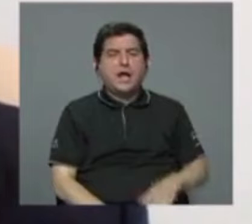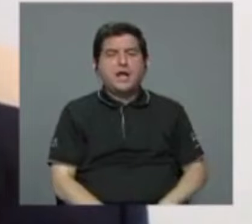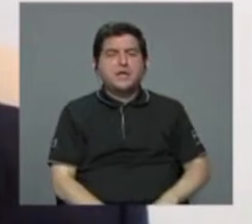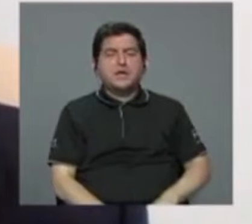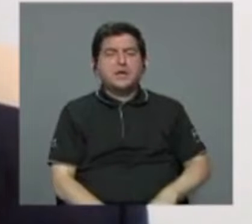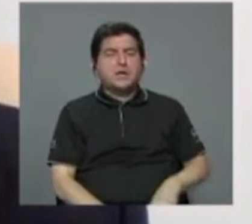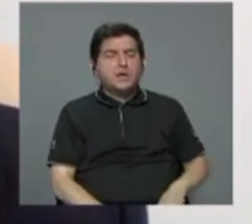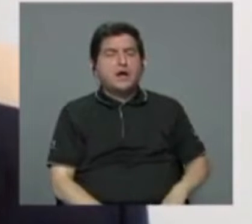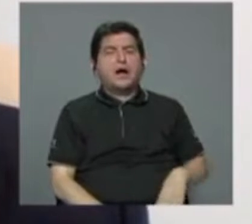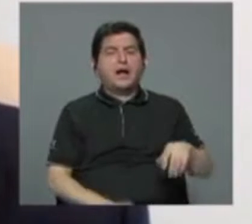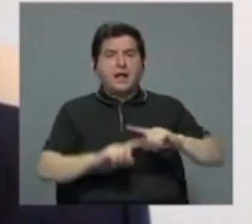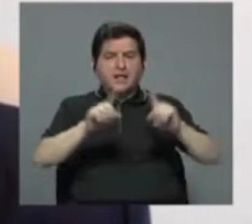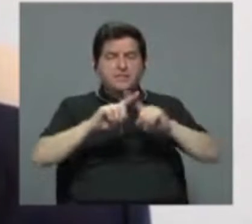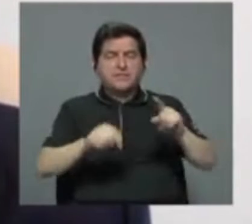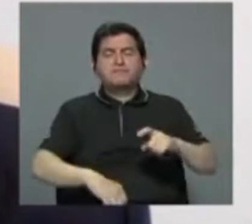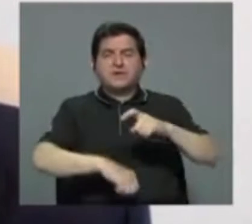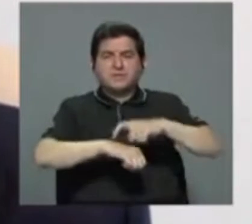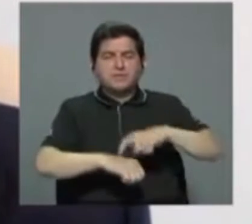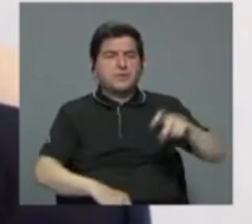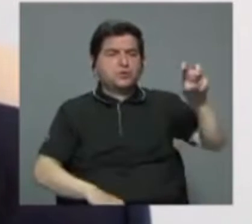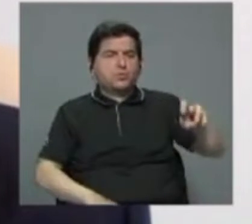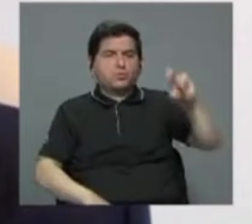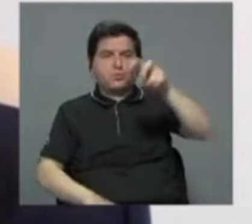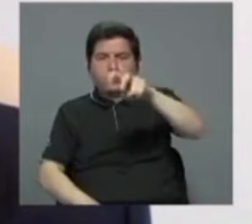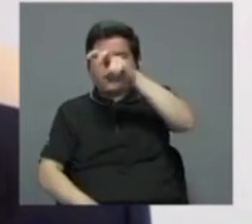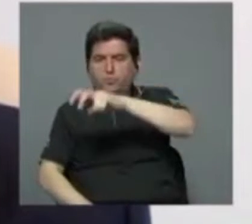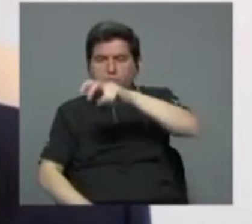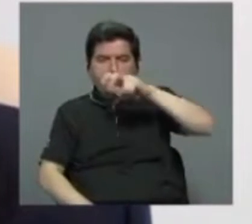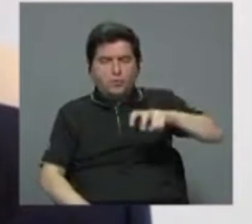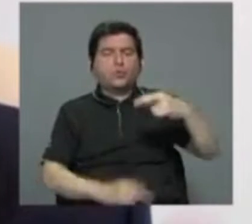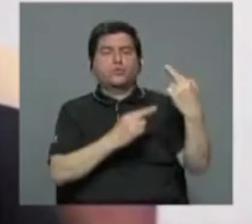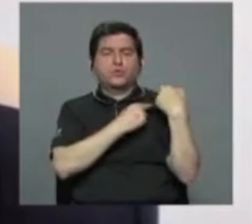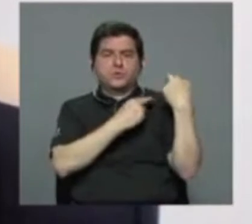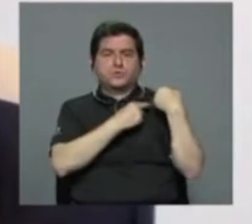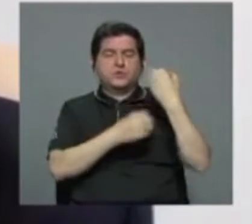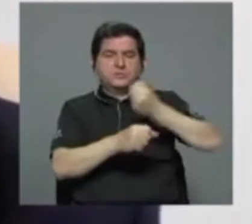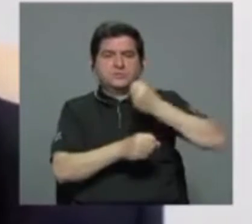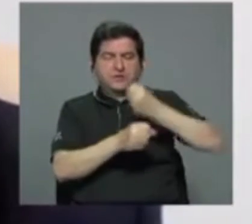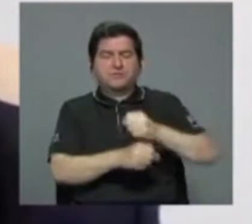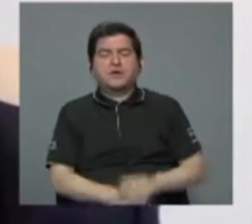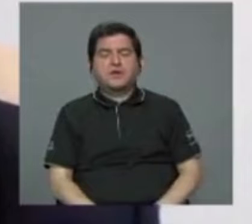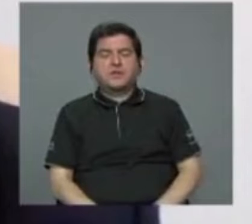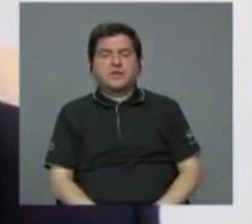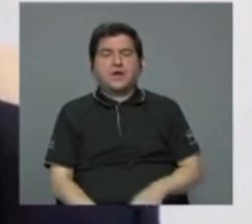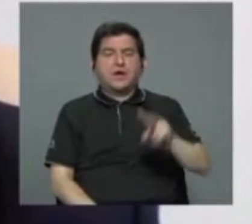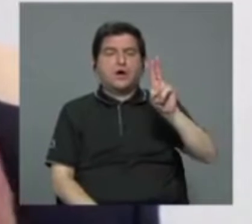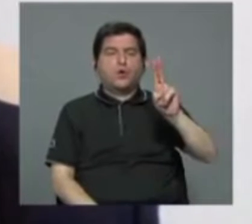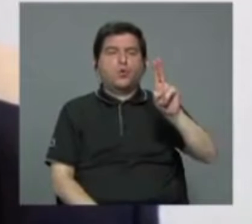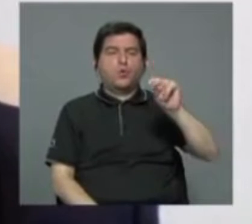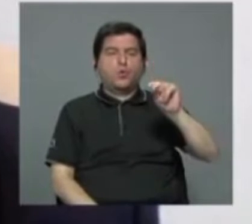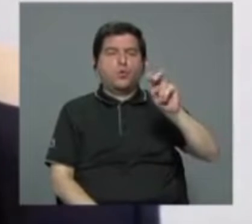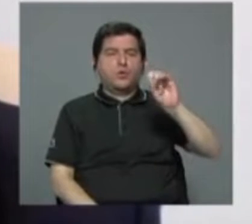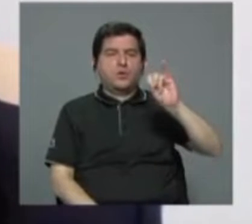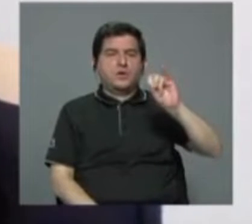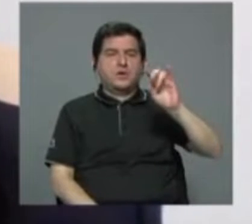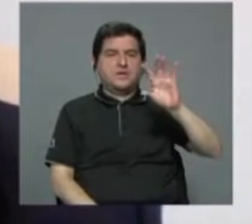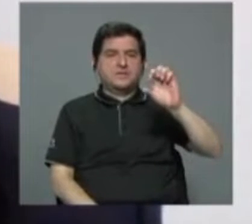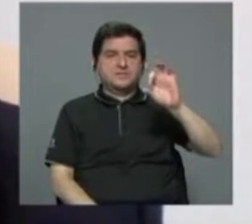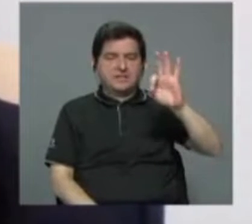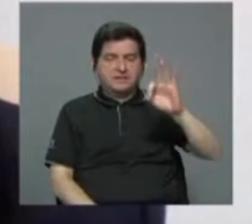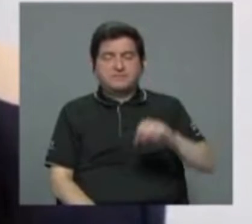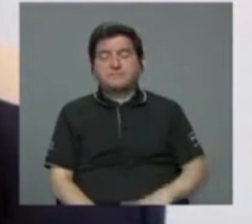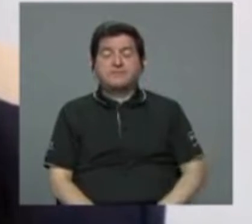entonces los cargos, de manera que en UNICEF, por ejemplo, y casi todos,